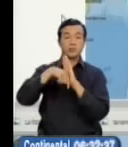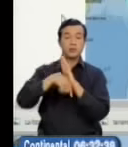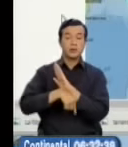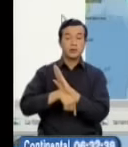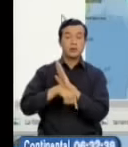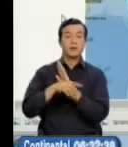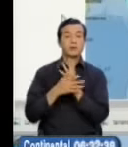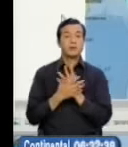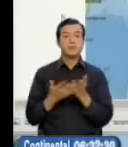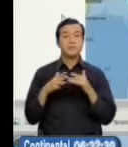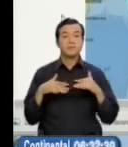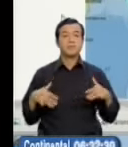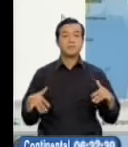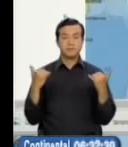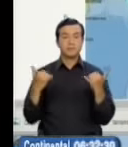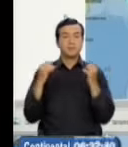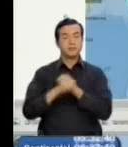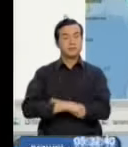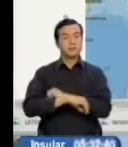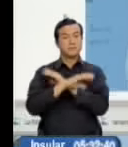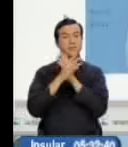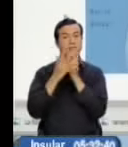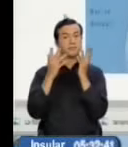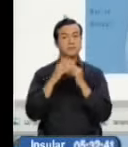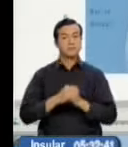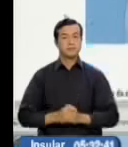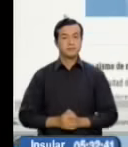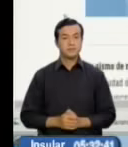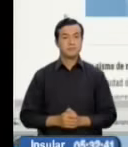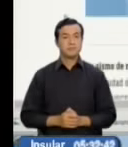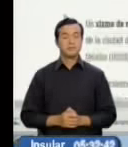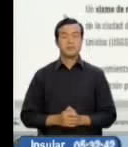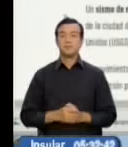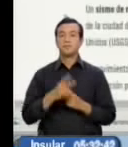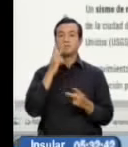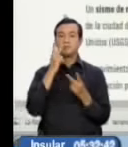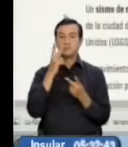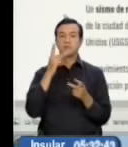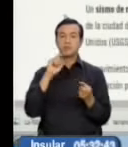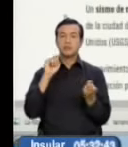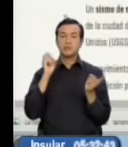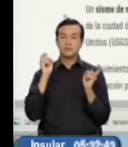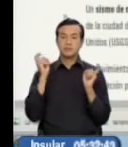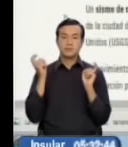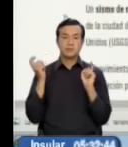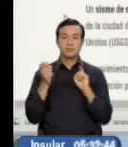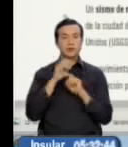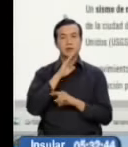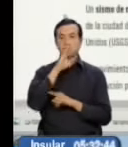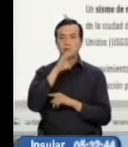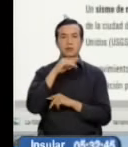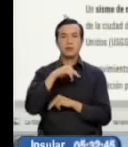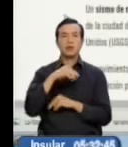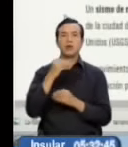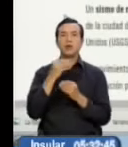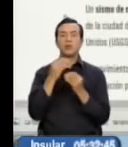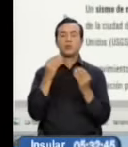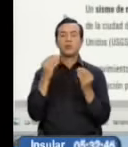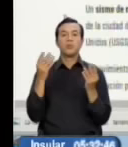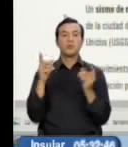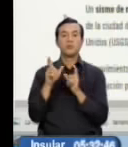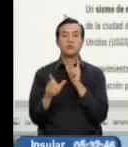lo que se registra a esta hora. Vemos también cómo se va actualizando de manera permanente el número